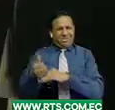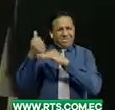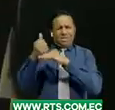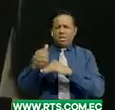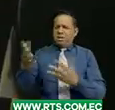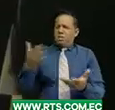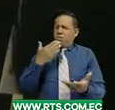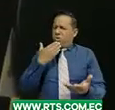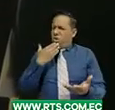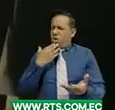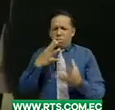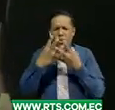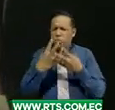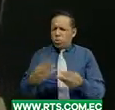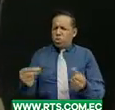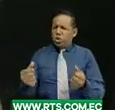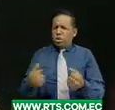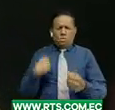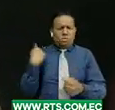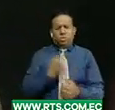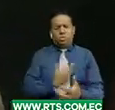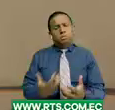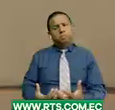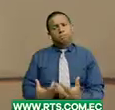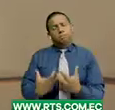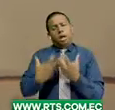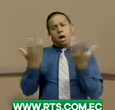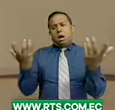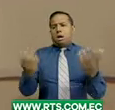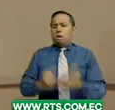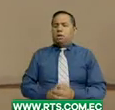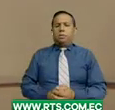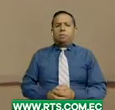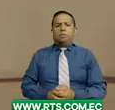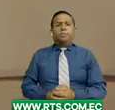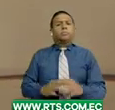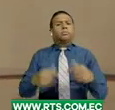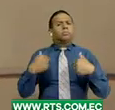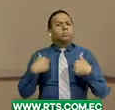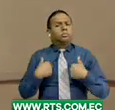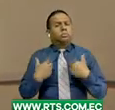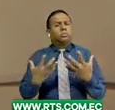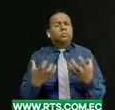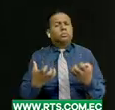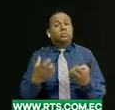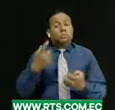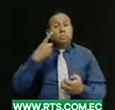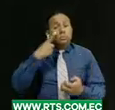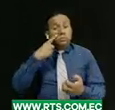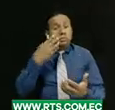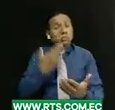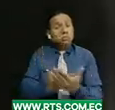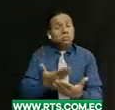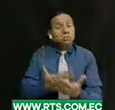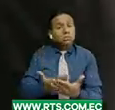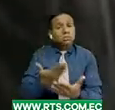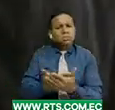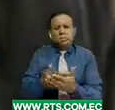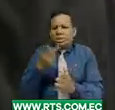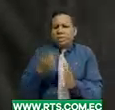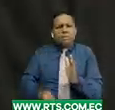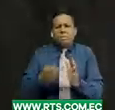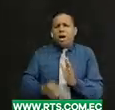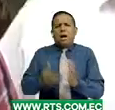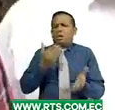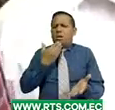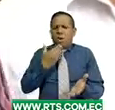respecto, que se encuentran indignados, acotaron. Lo que nosotros necesitamos es que nos den pruebas, descargos de qué es lo que está sucediendo, o sea,